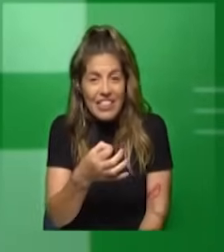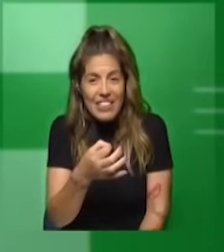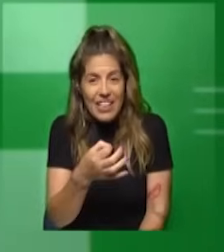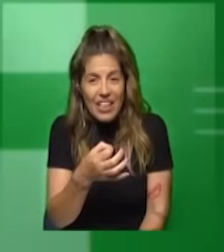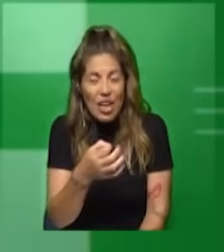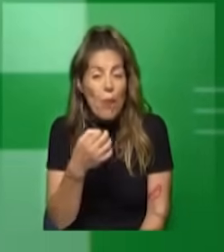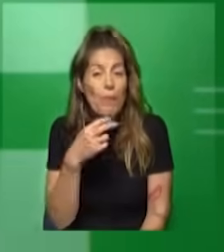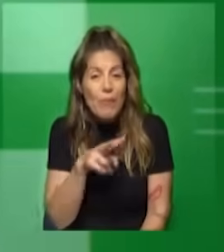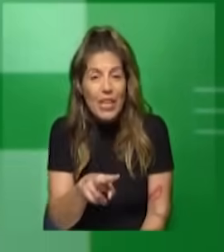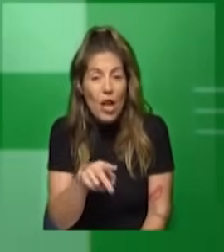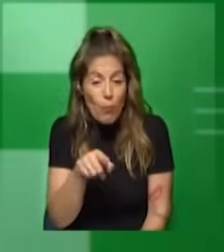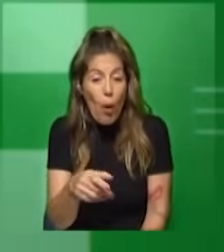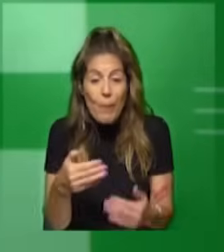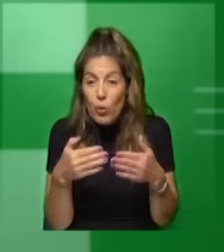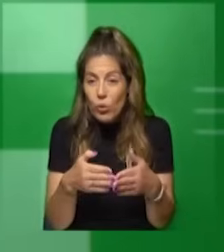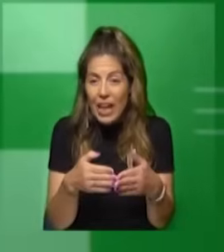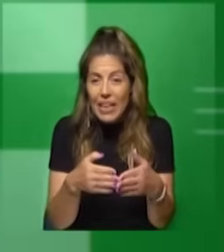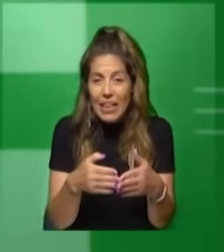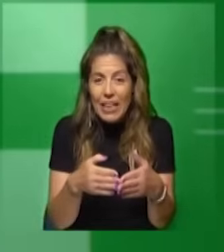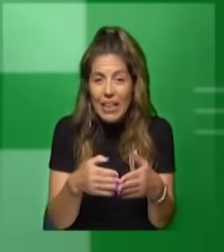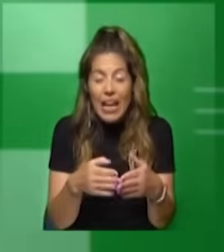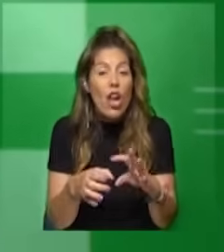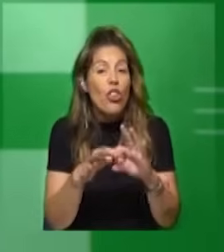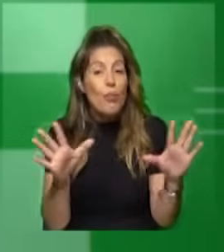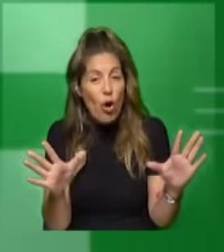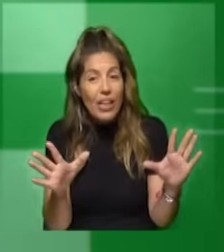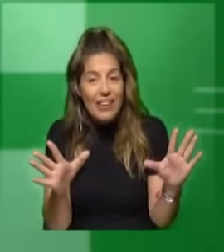Y dice, mire, vos preguntale a los demócratas,